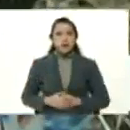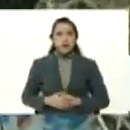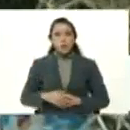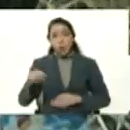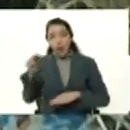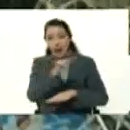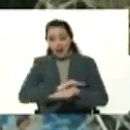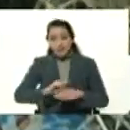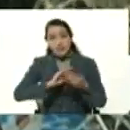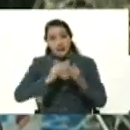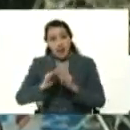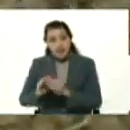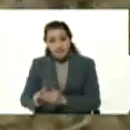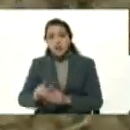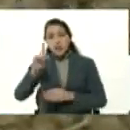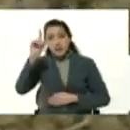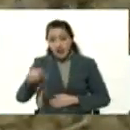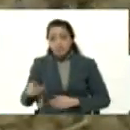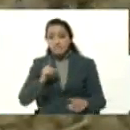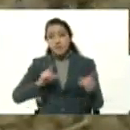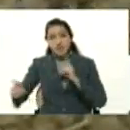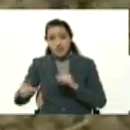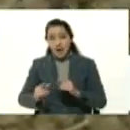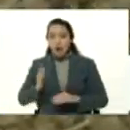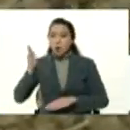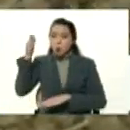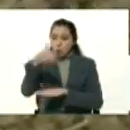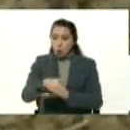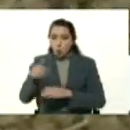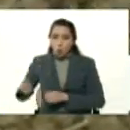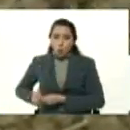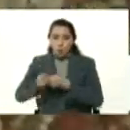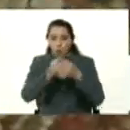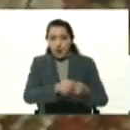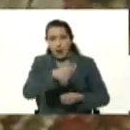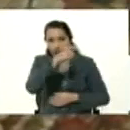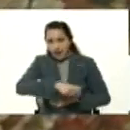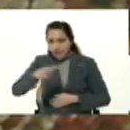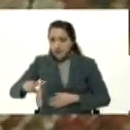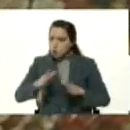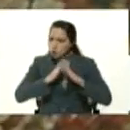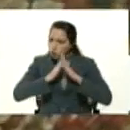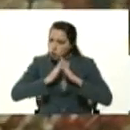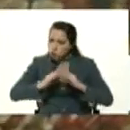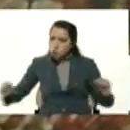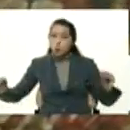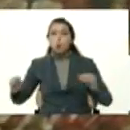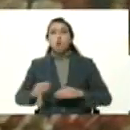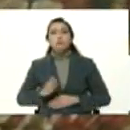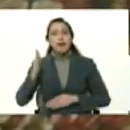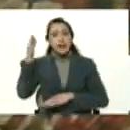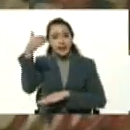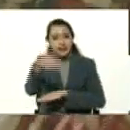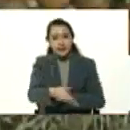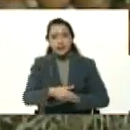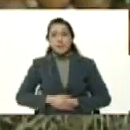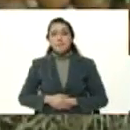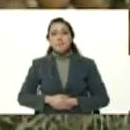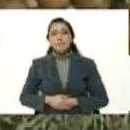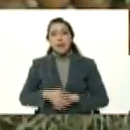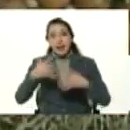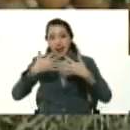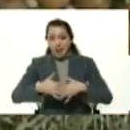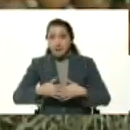de la comuna, que vamos con el comunero y con la comunera. Vamos con todo el esquema de producción. Pequivén